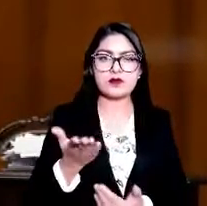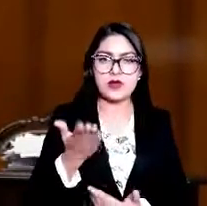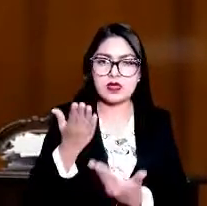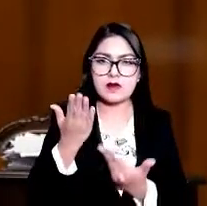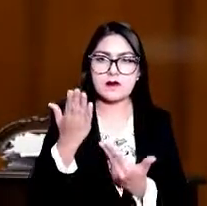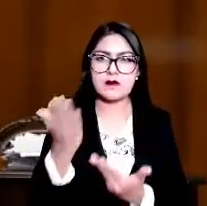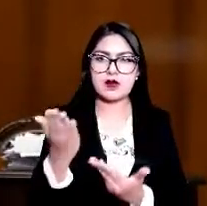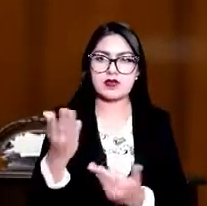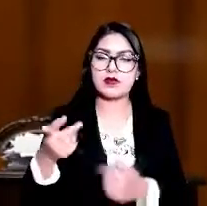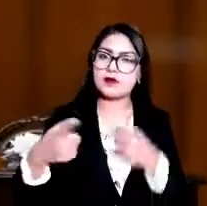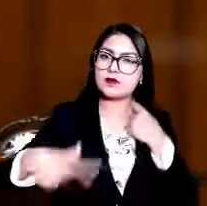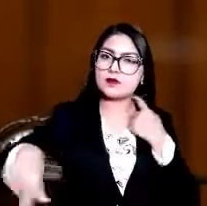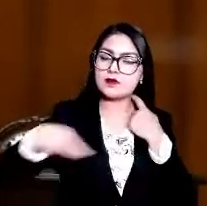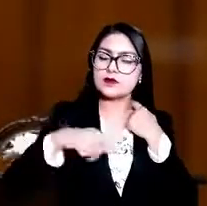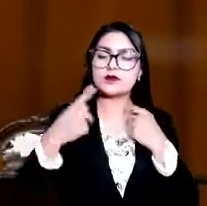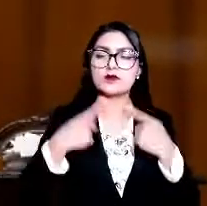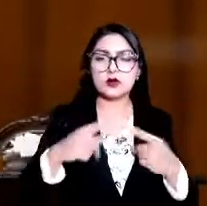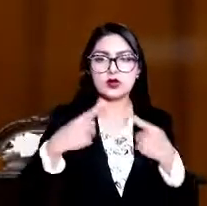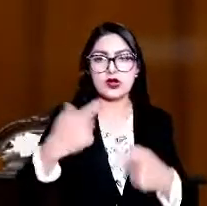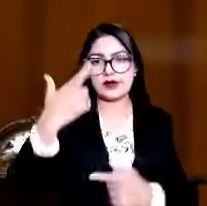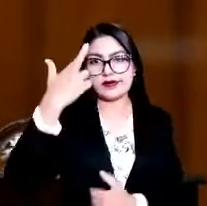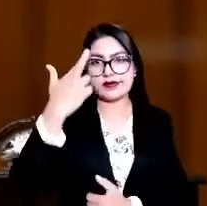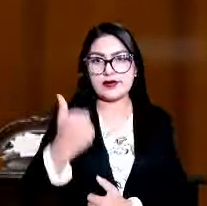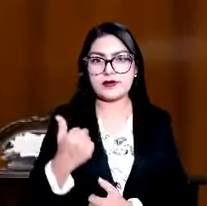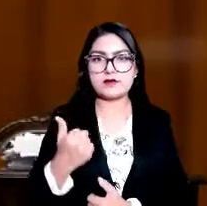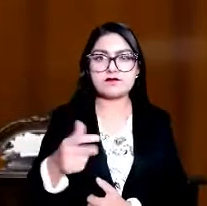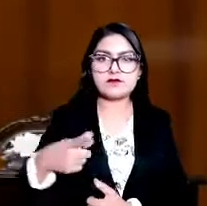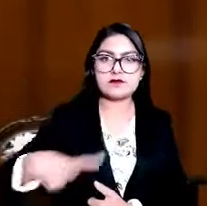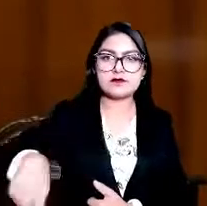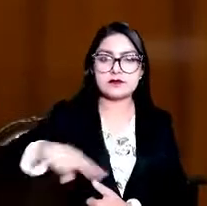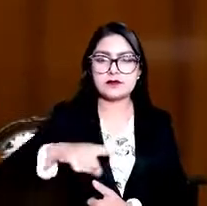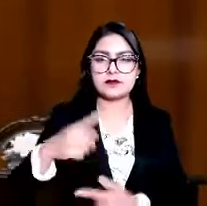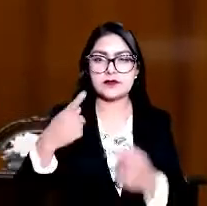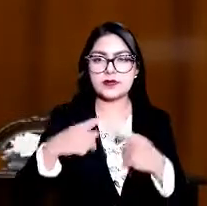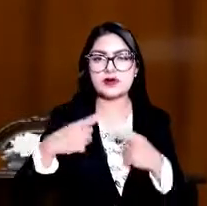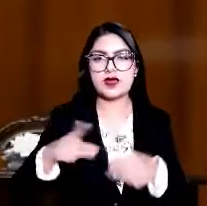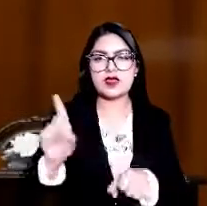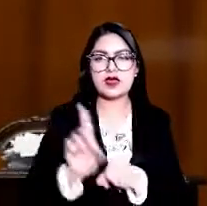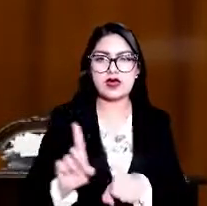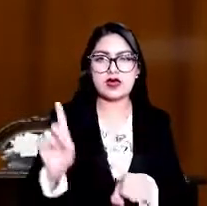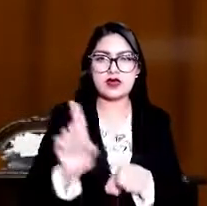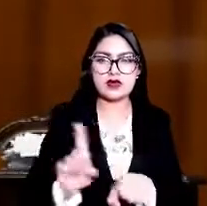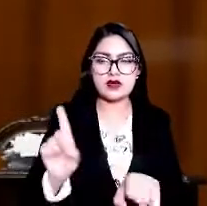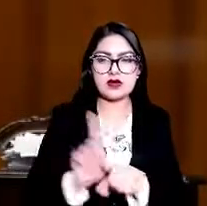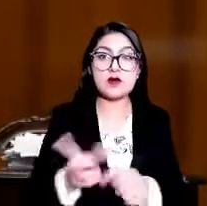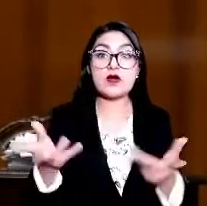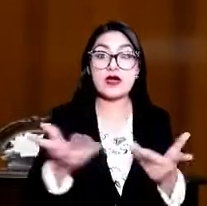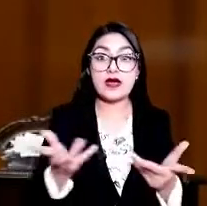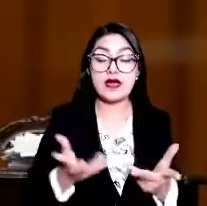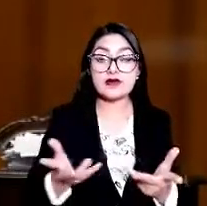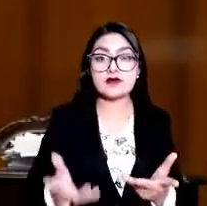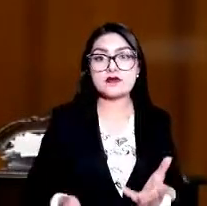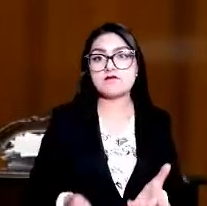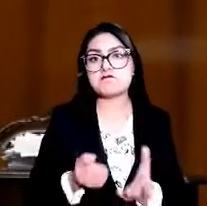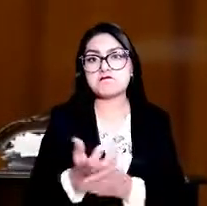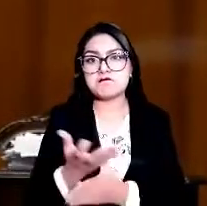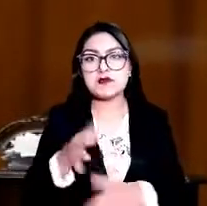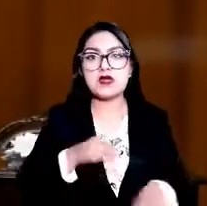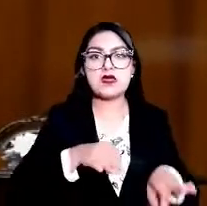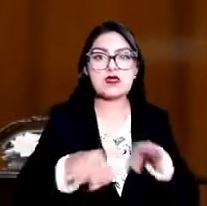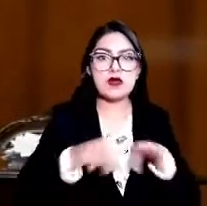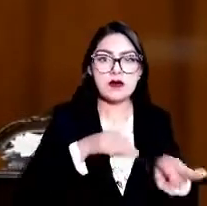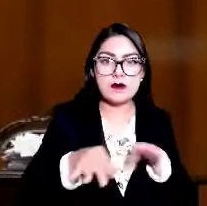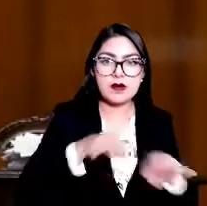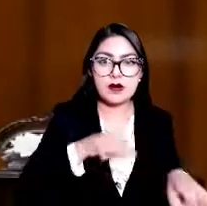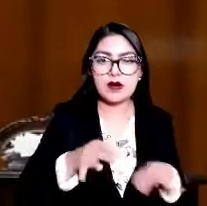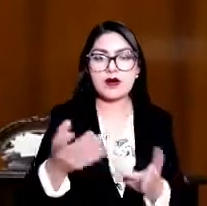ciudadana de mexiquenses que diario salen a trabajar, estudiar o